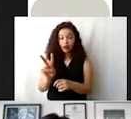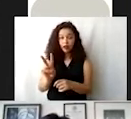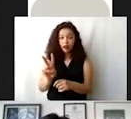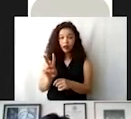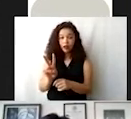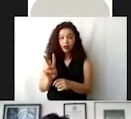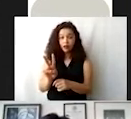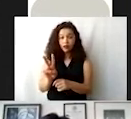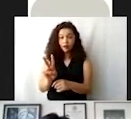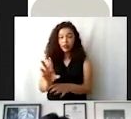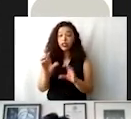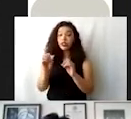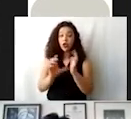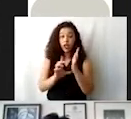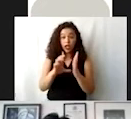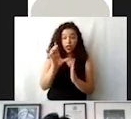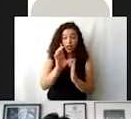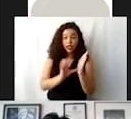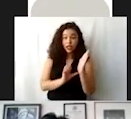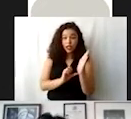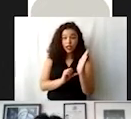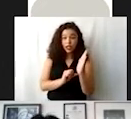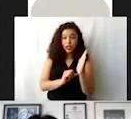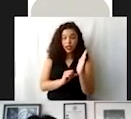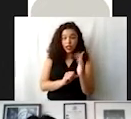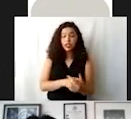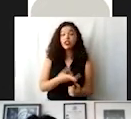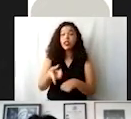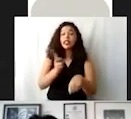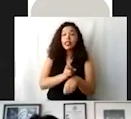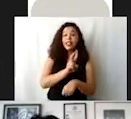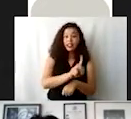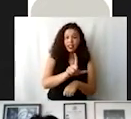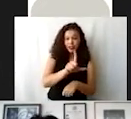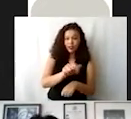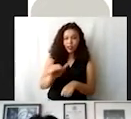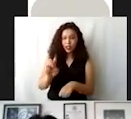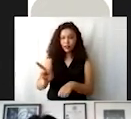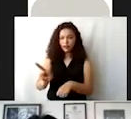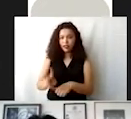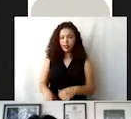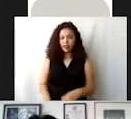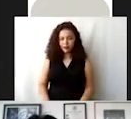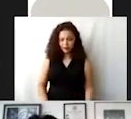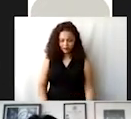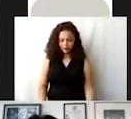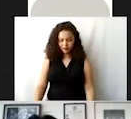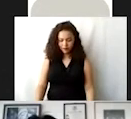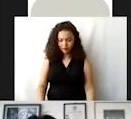de calendario, se van a considerar como hábiles. ¿Sí? Bueno, ¿qué va a